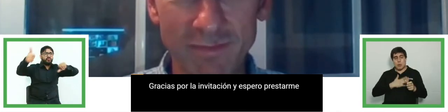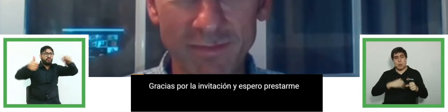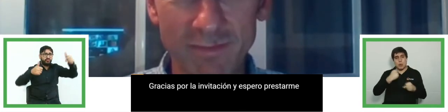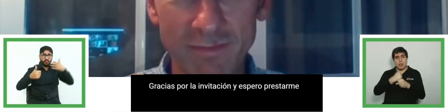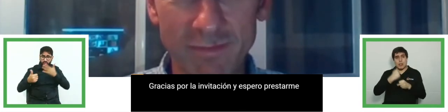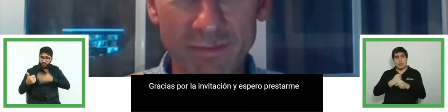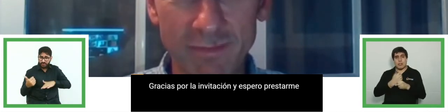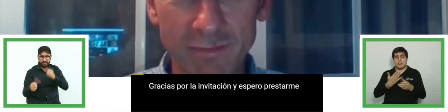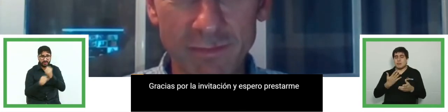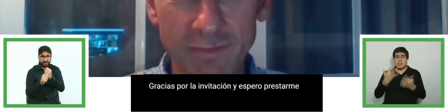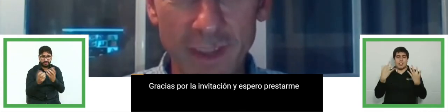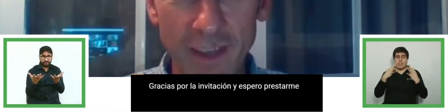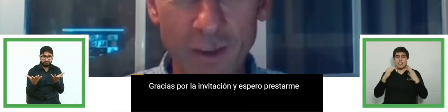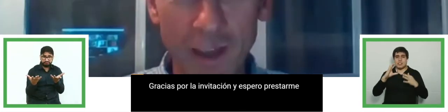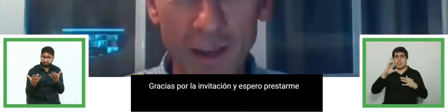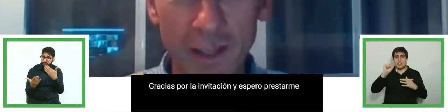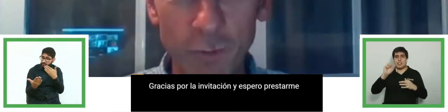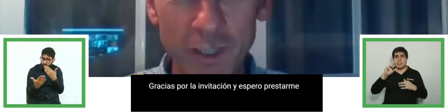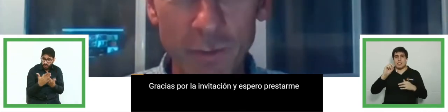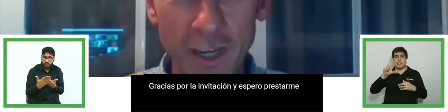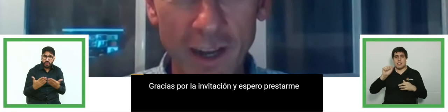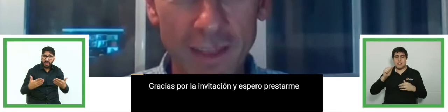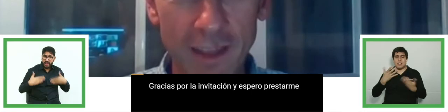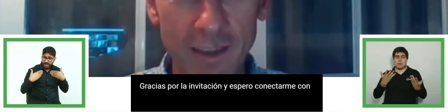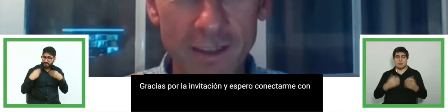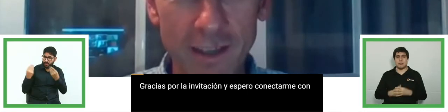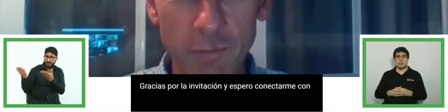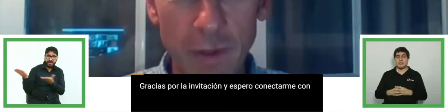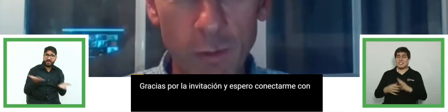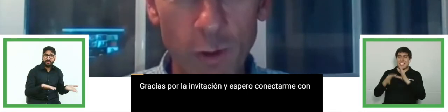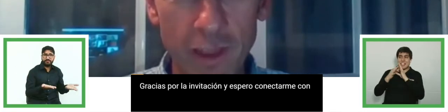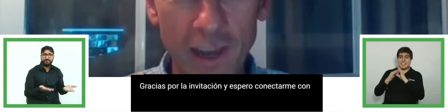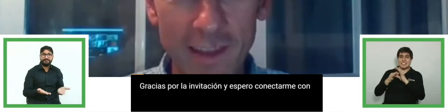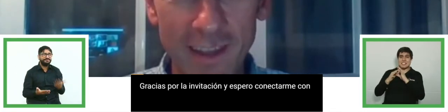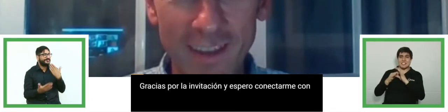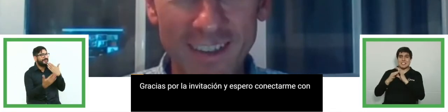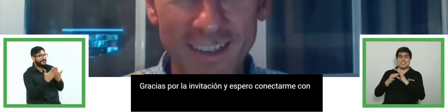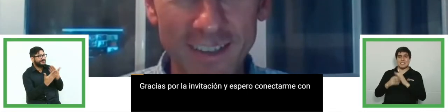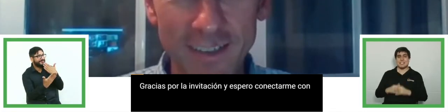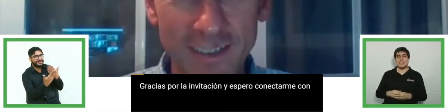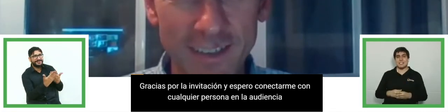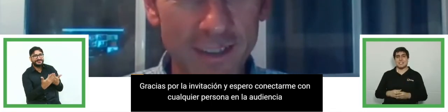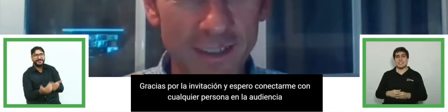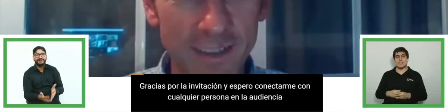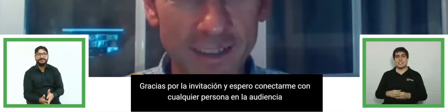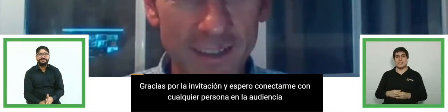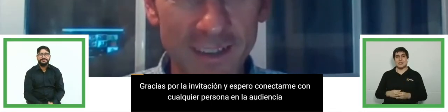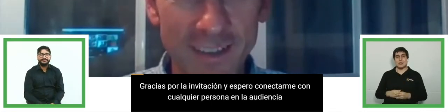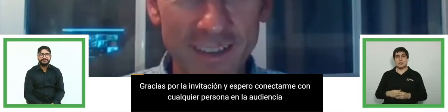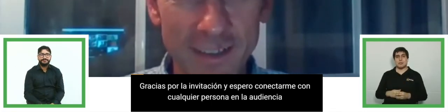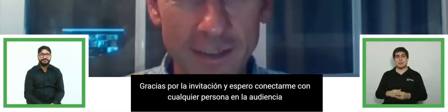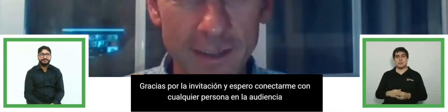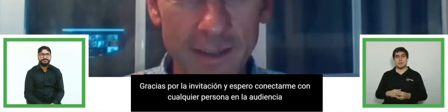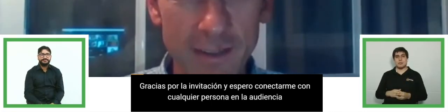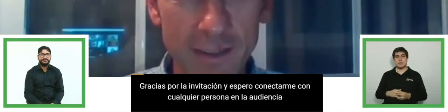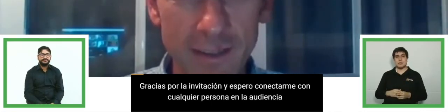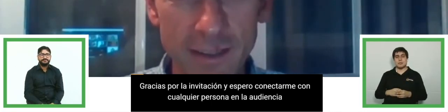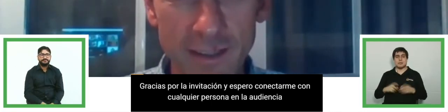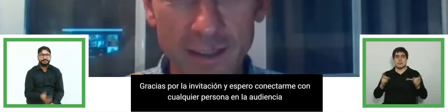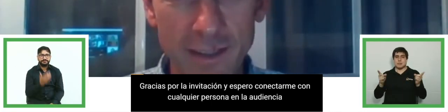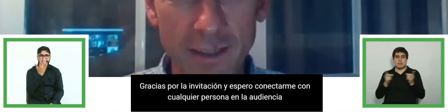Y felicitaciones a Carola nuevamente. Muchísimas gracias. Pablo, adelante. Bueno,